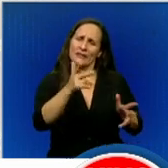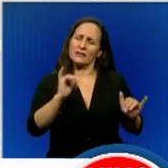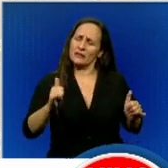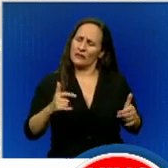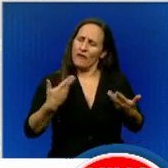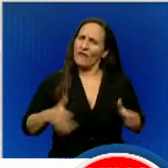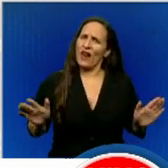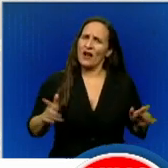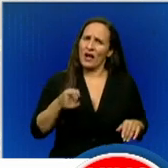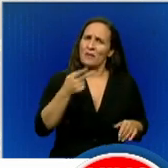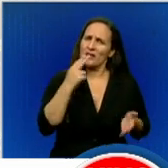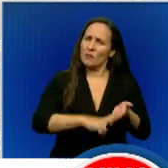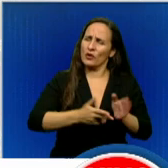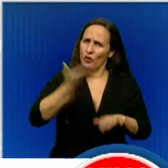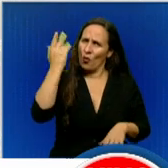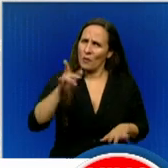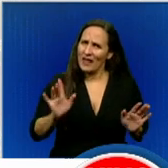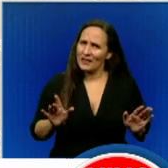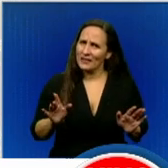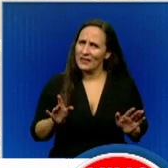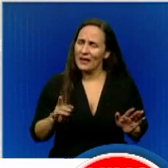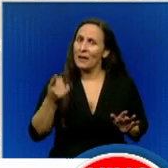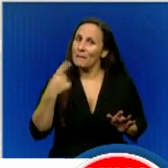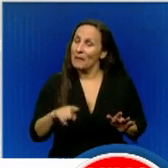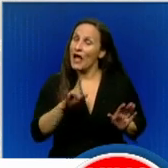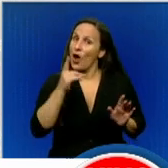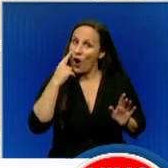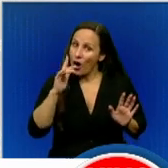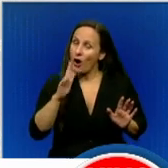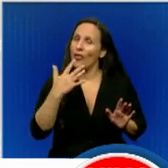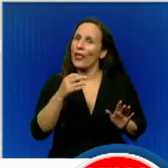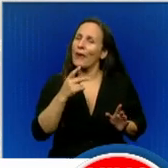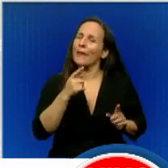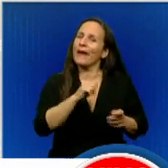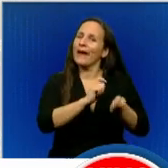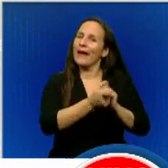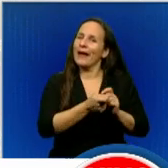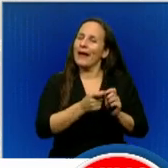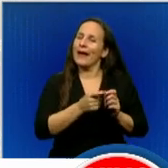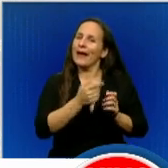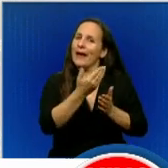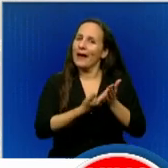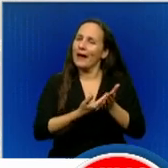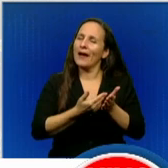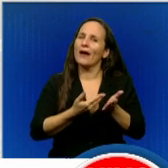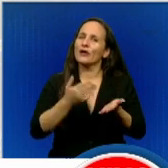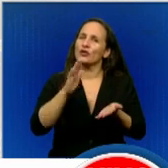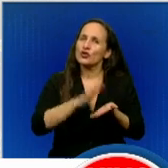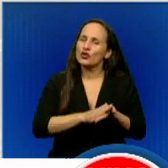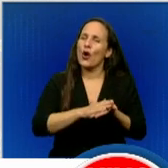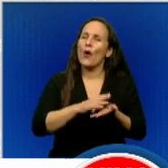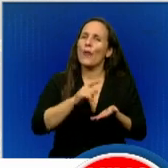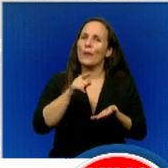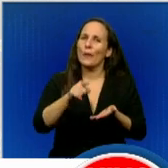reconozcamos que se está haciendo una modificación que la evaluación sobre la incidencia distributiva sobre el impacto